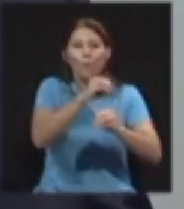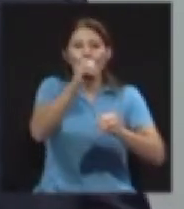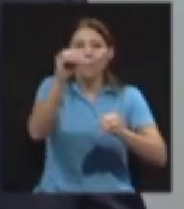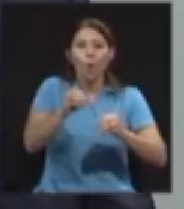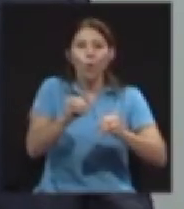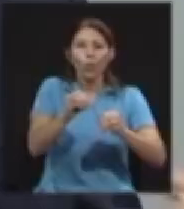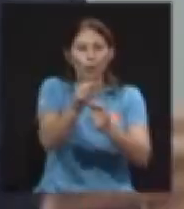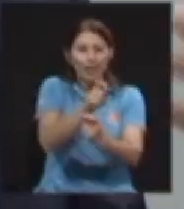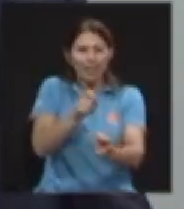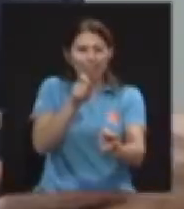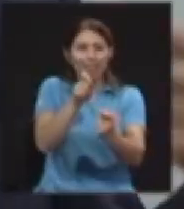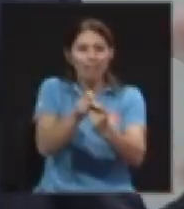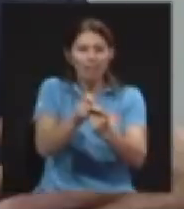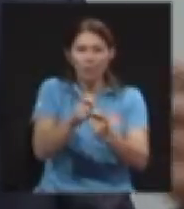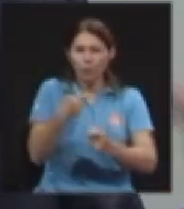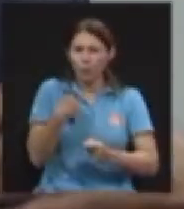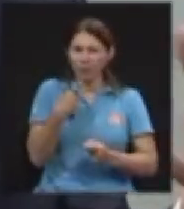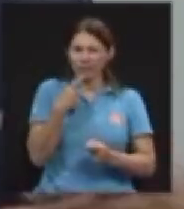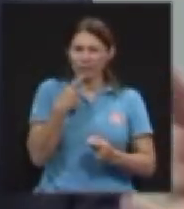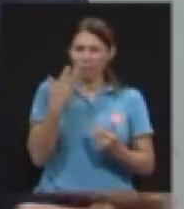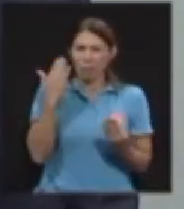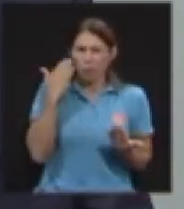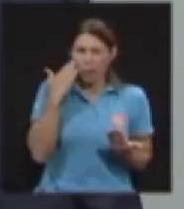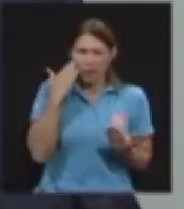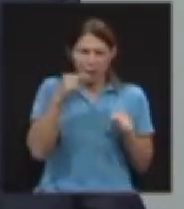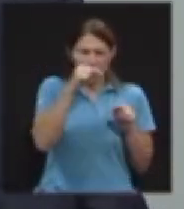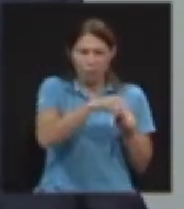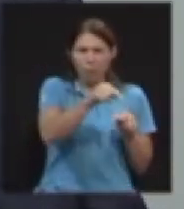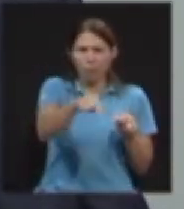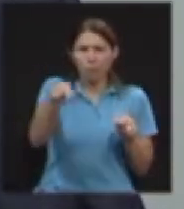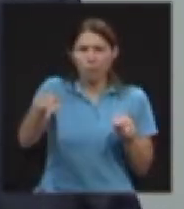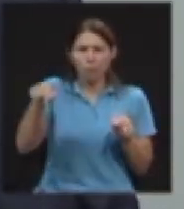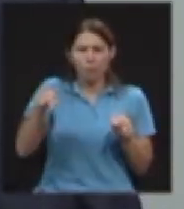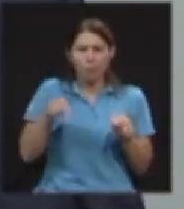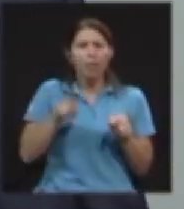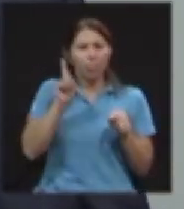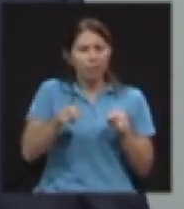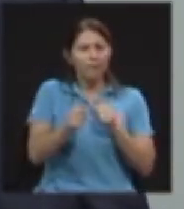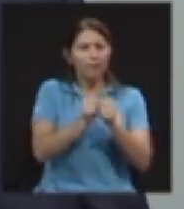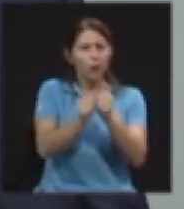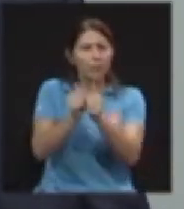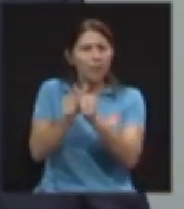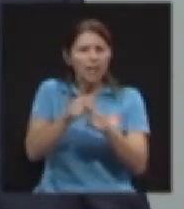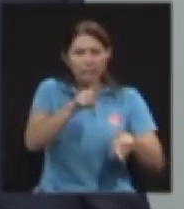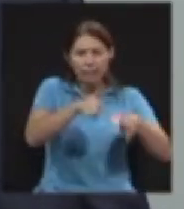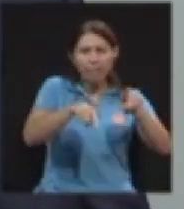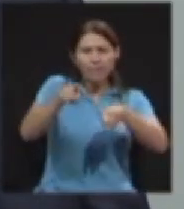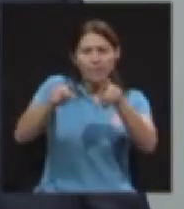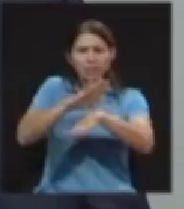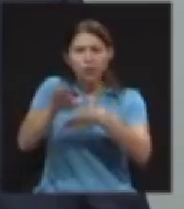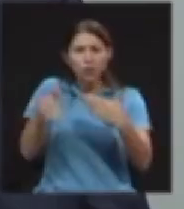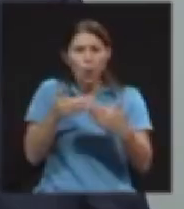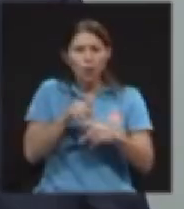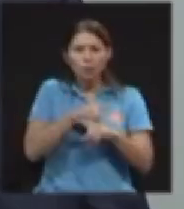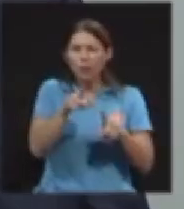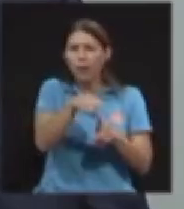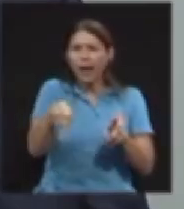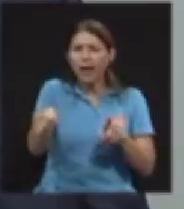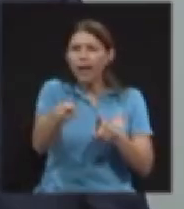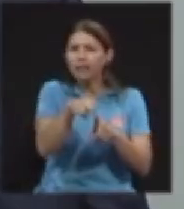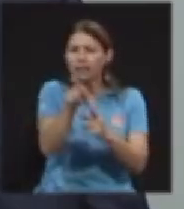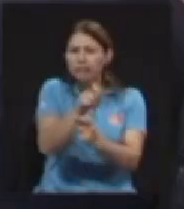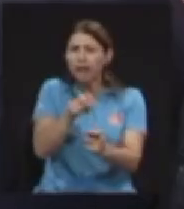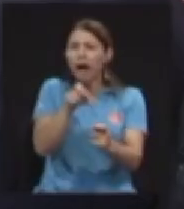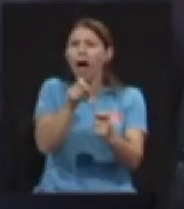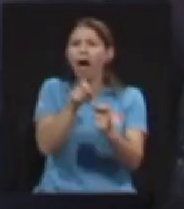comisión y se debería esperar que haya competencia de alguna forma entre estas operadoras? Y perdón, un detalle que voy a agregar a eso